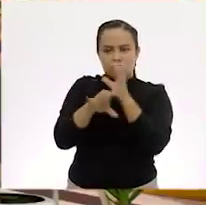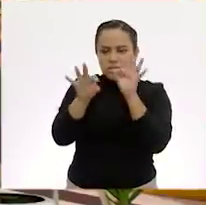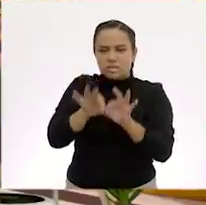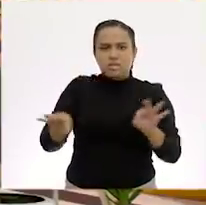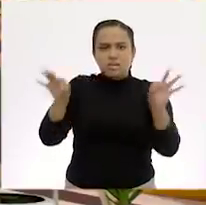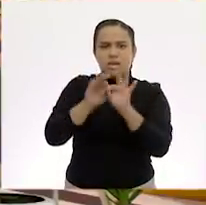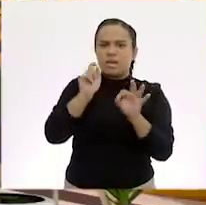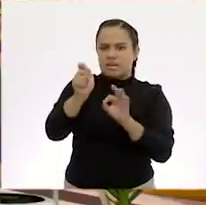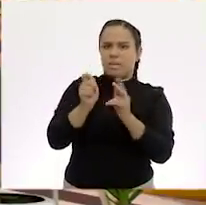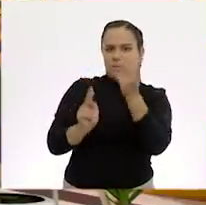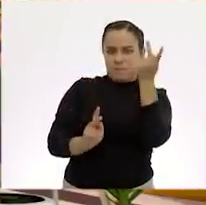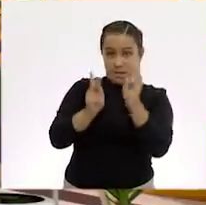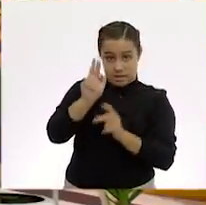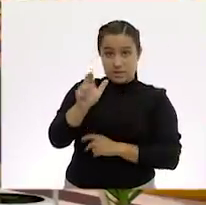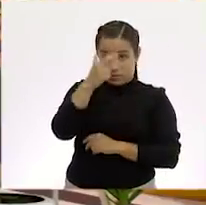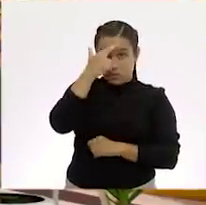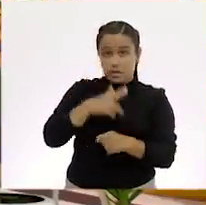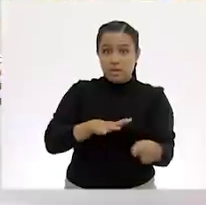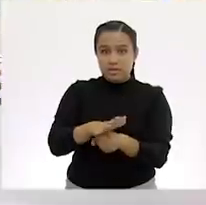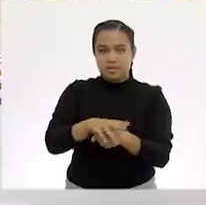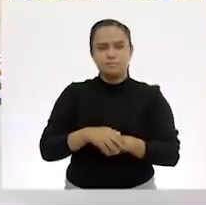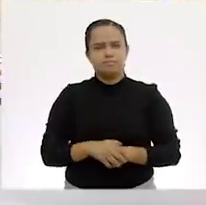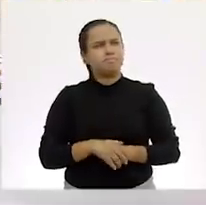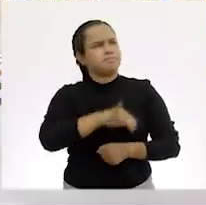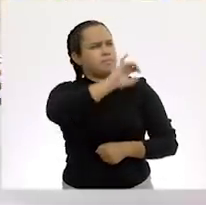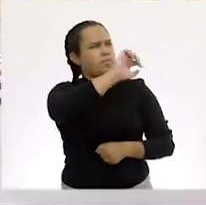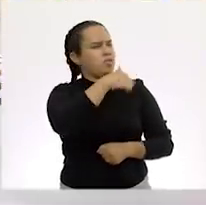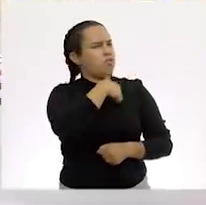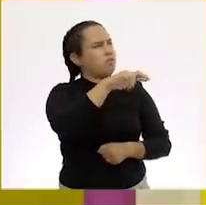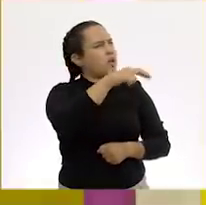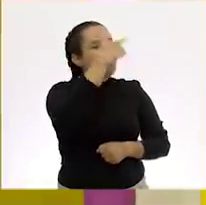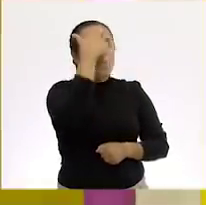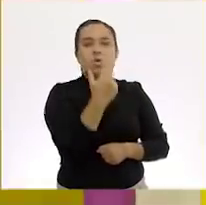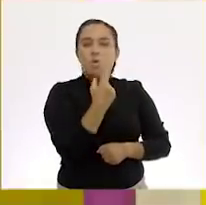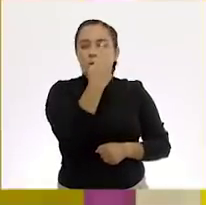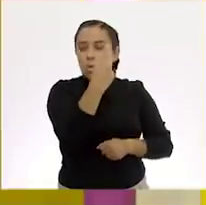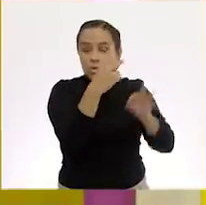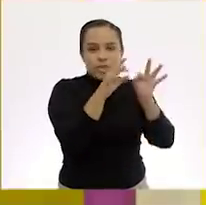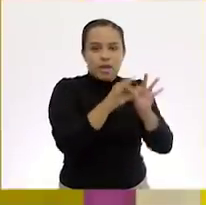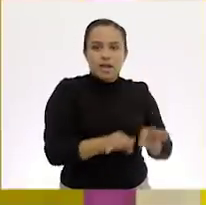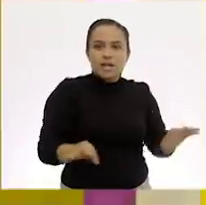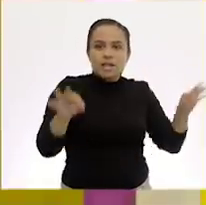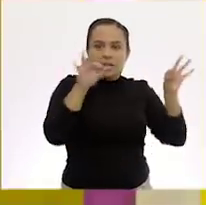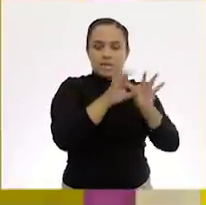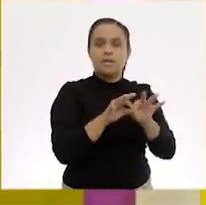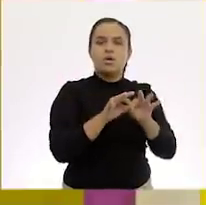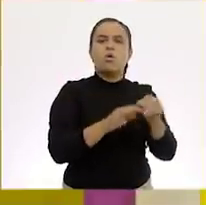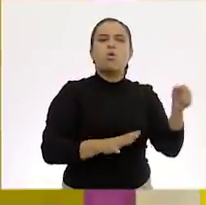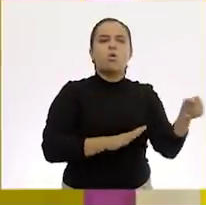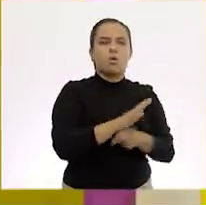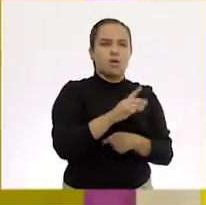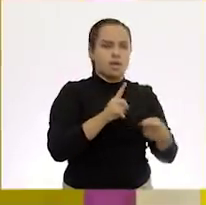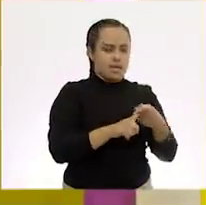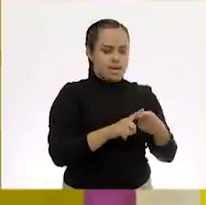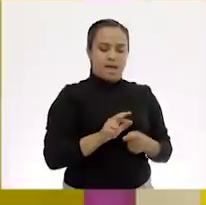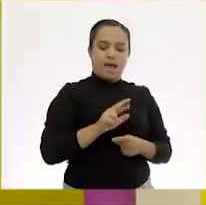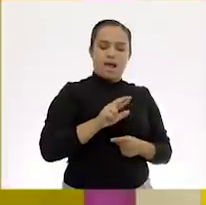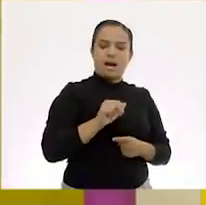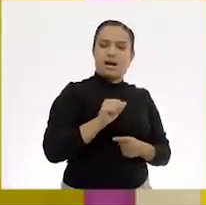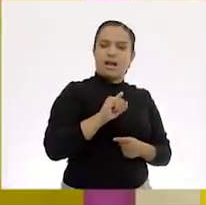principales de las plantas. ¿Recuerdas cuáles eran? A ver, yo recuerdo una muy importante que son las